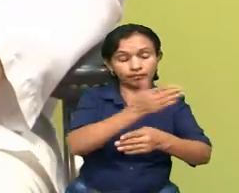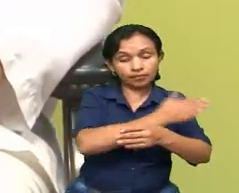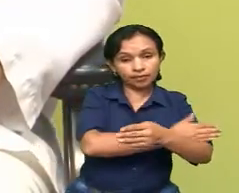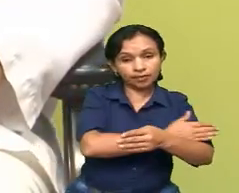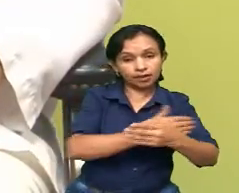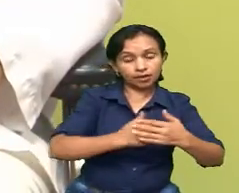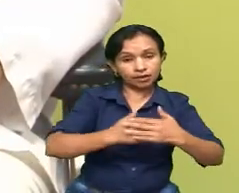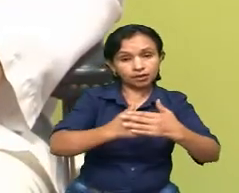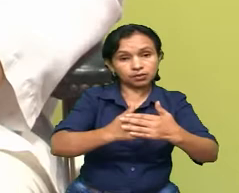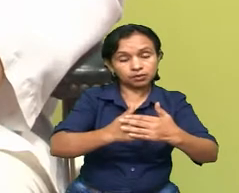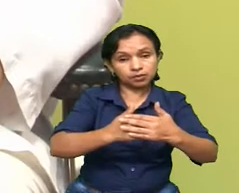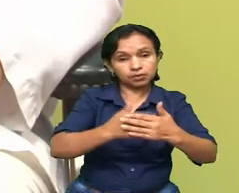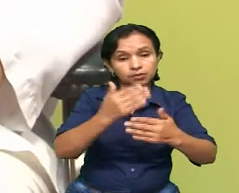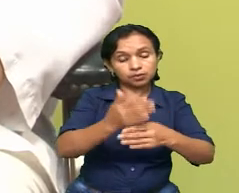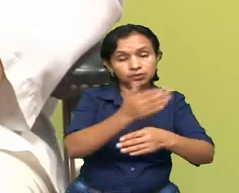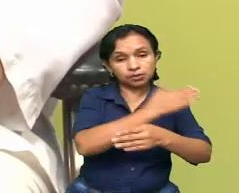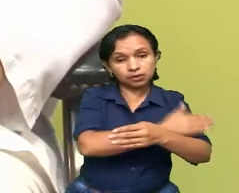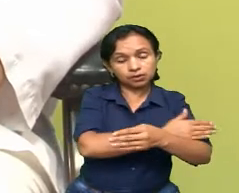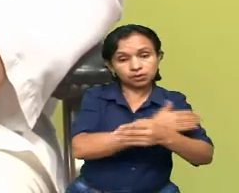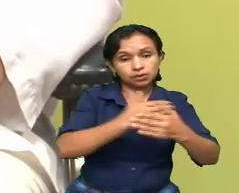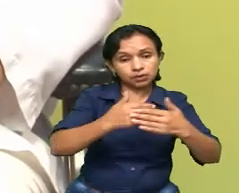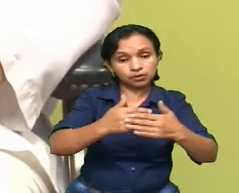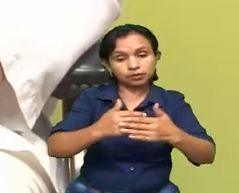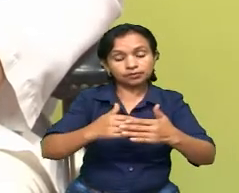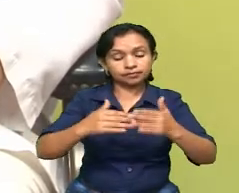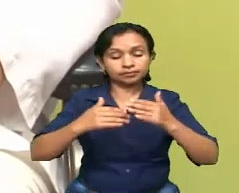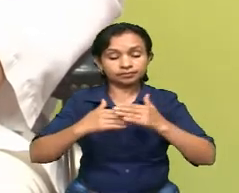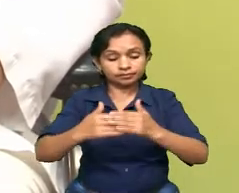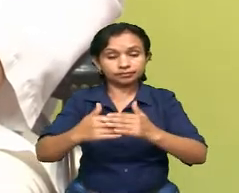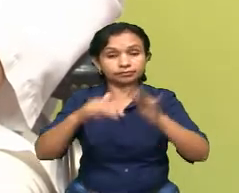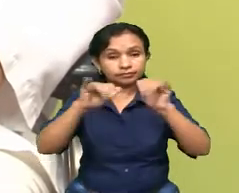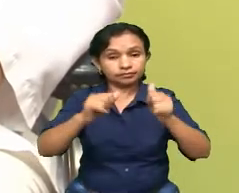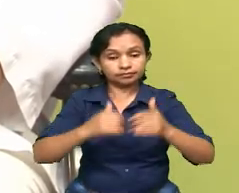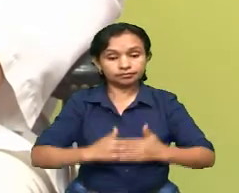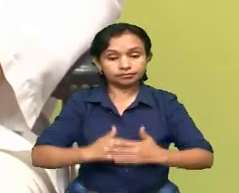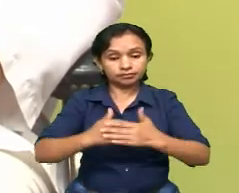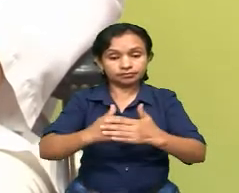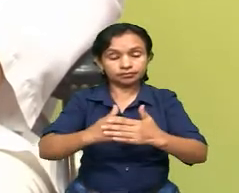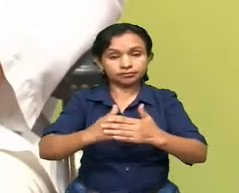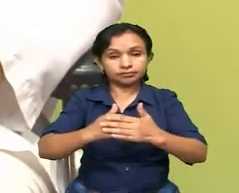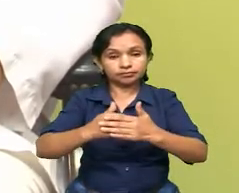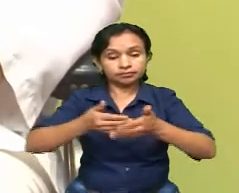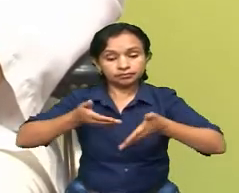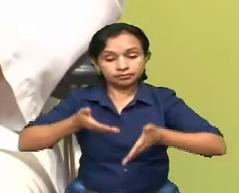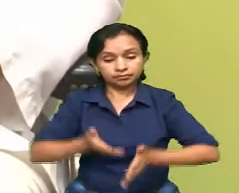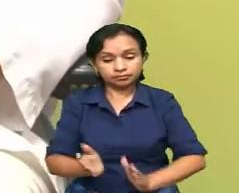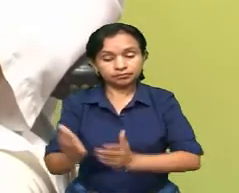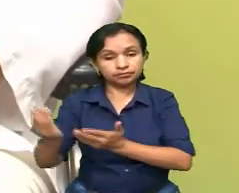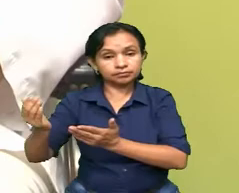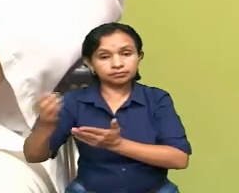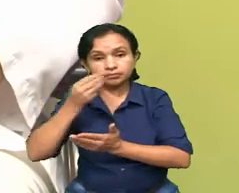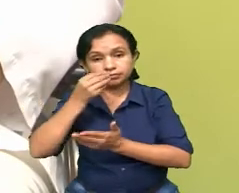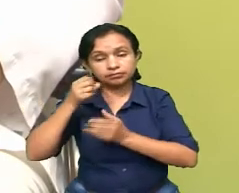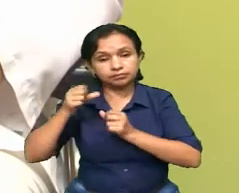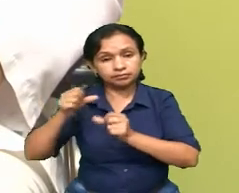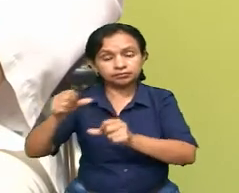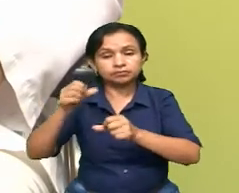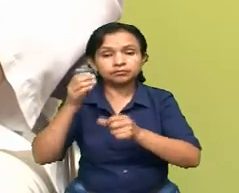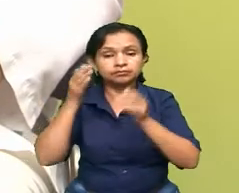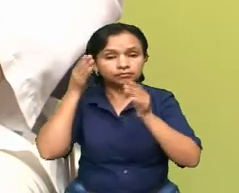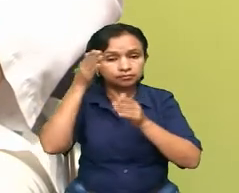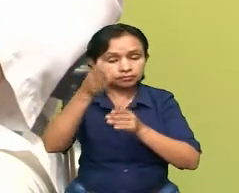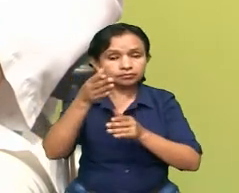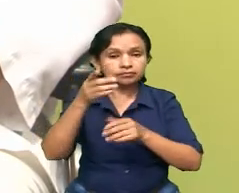embarazo, si se están preparando desde antes del embarazo, el embarazo y durante el puerperio, y seguir sus recomendaciones y siempre ir a sus citas